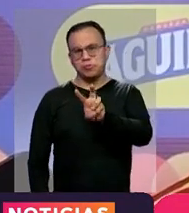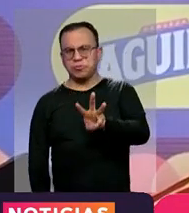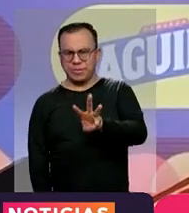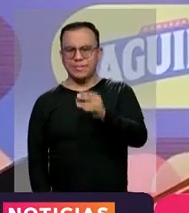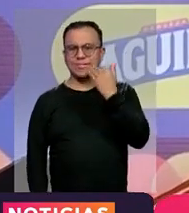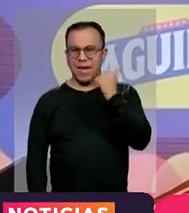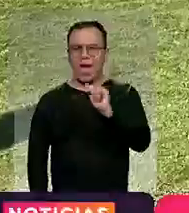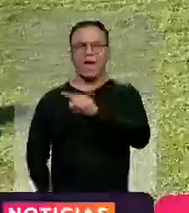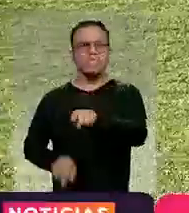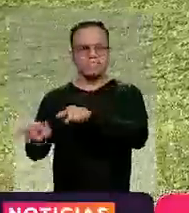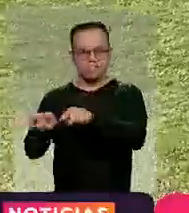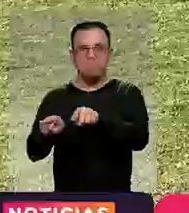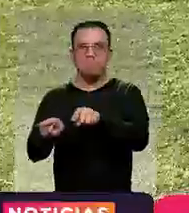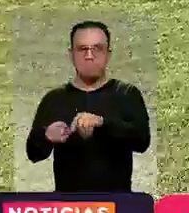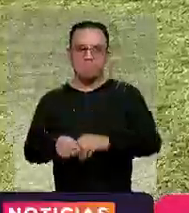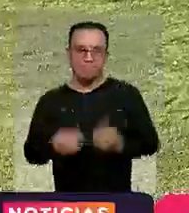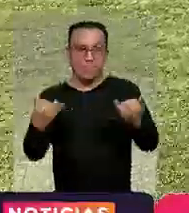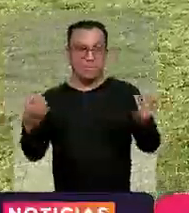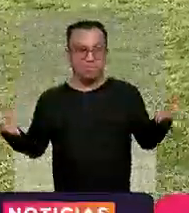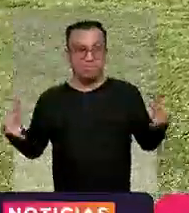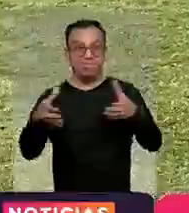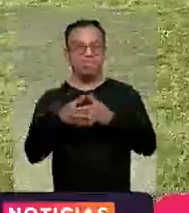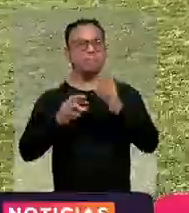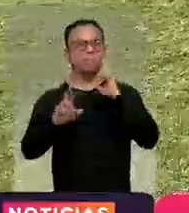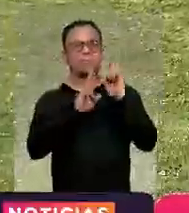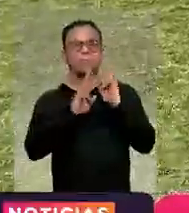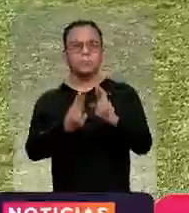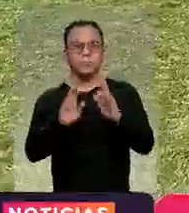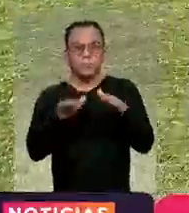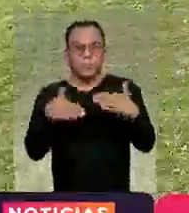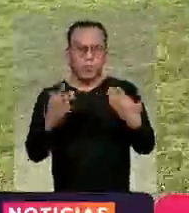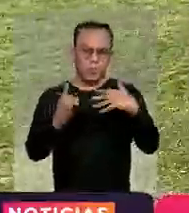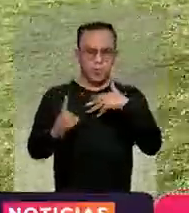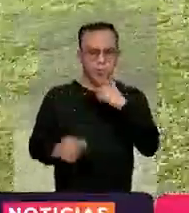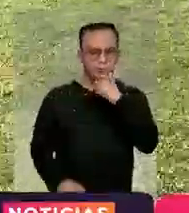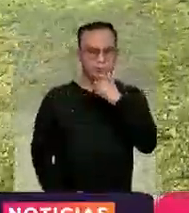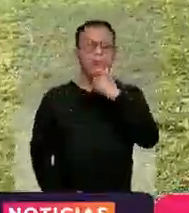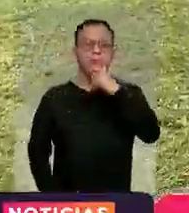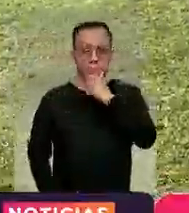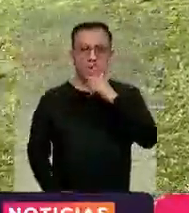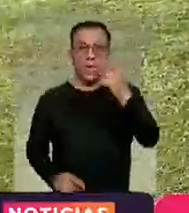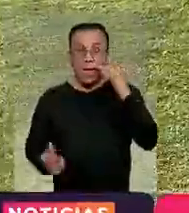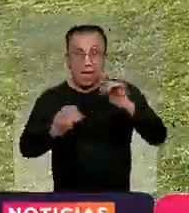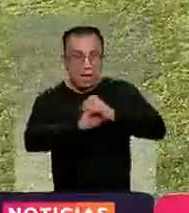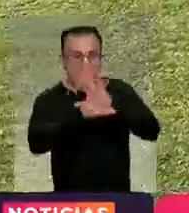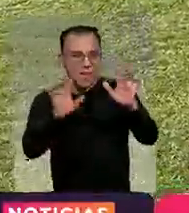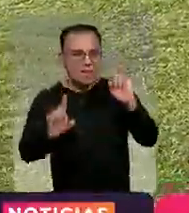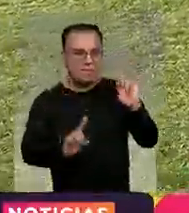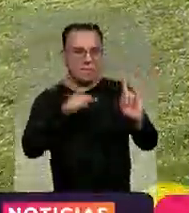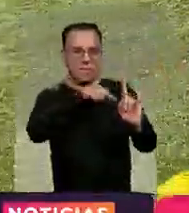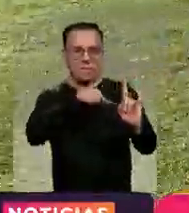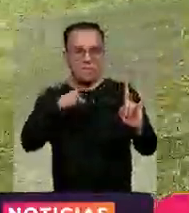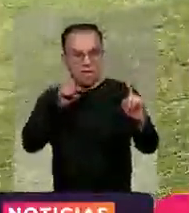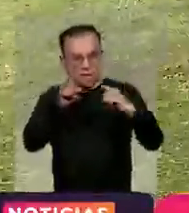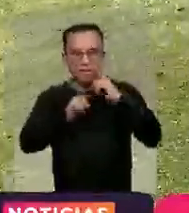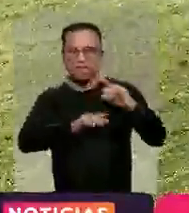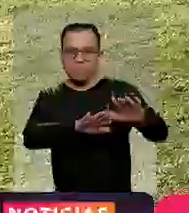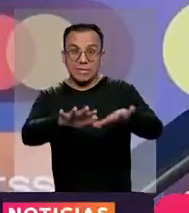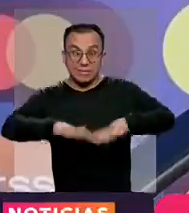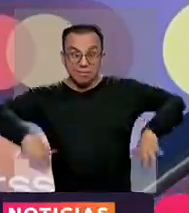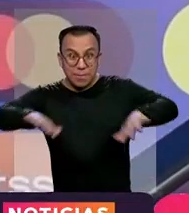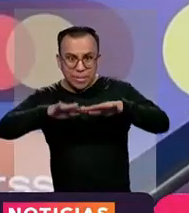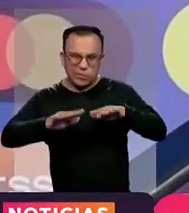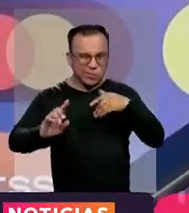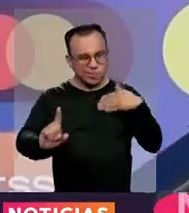que son importantes. Y en ese estudio también se reconoce cómo hacerle daño. Lanzadoras claras para quienes ataquen espacios.